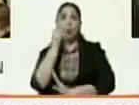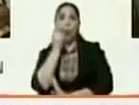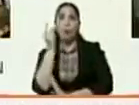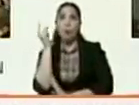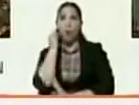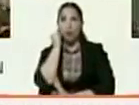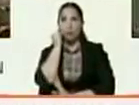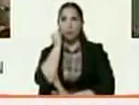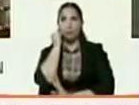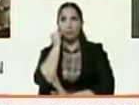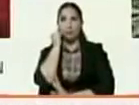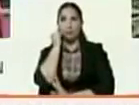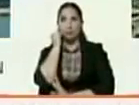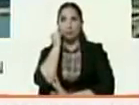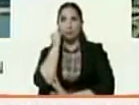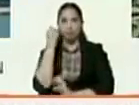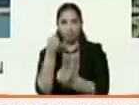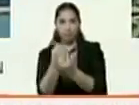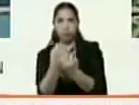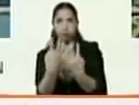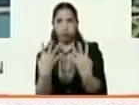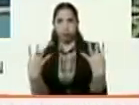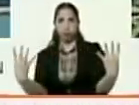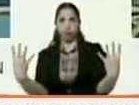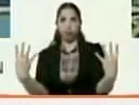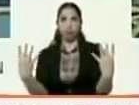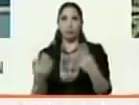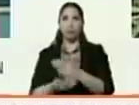hombres, presentes.